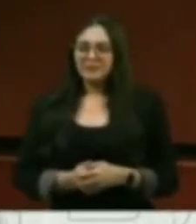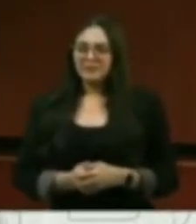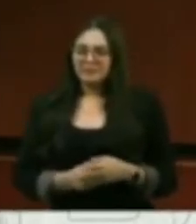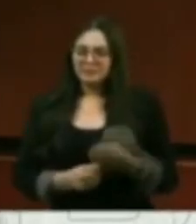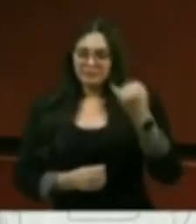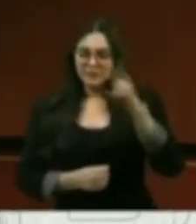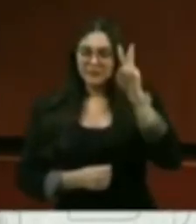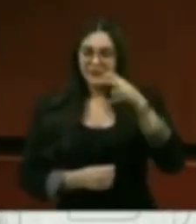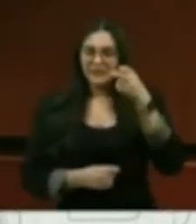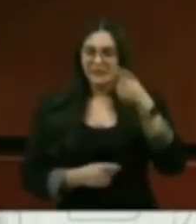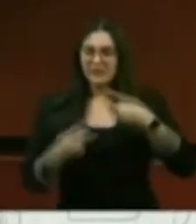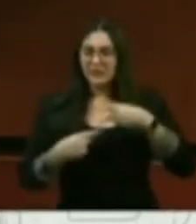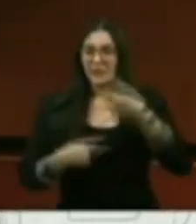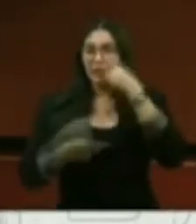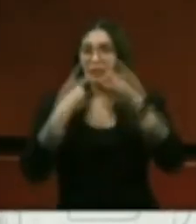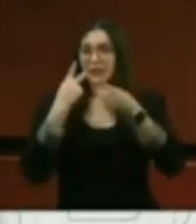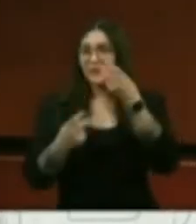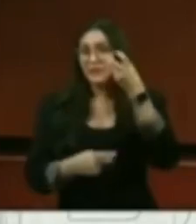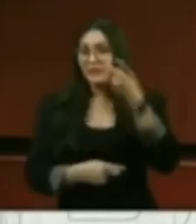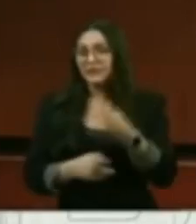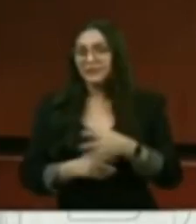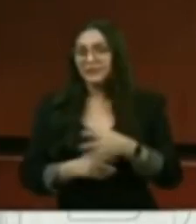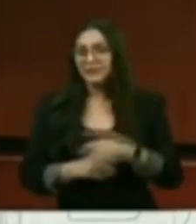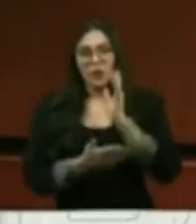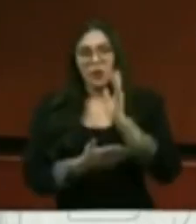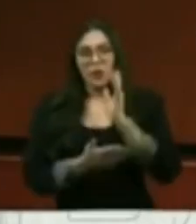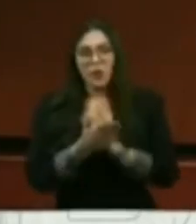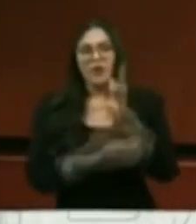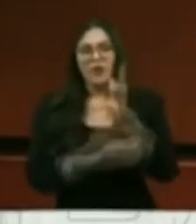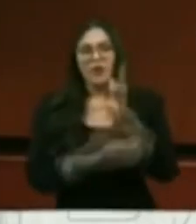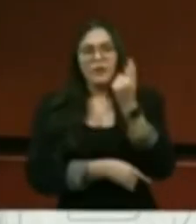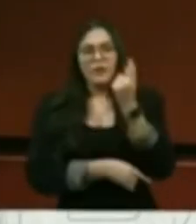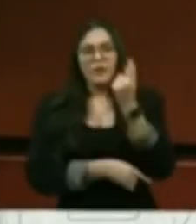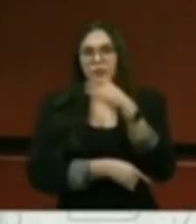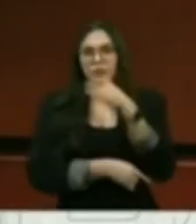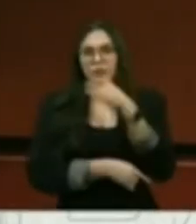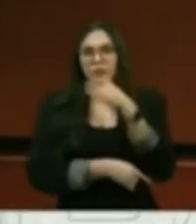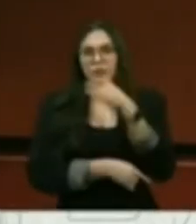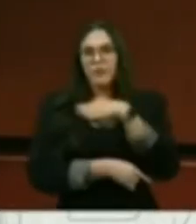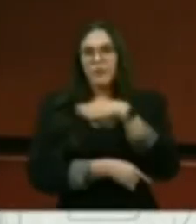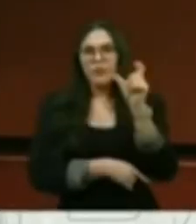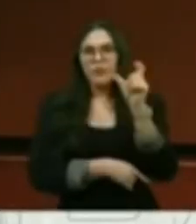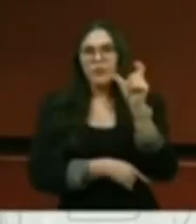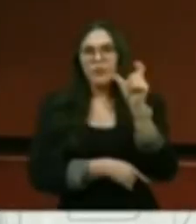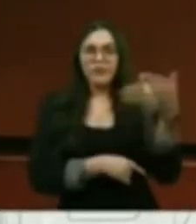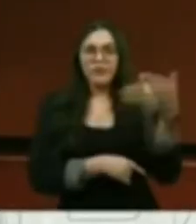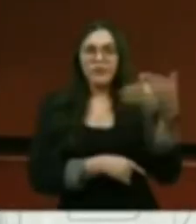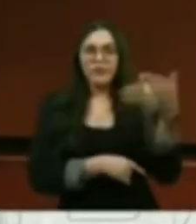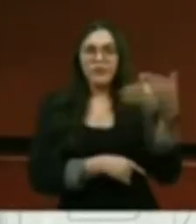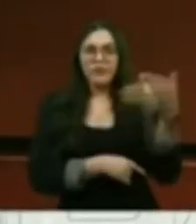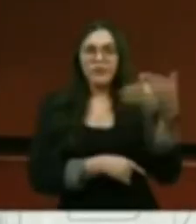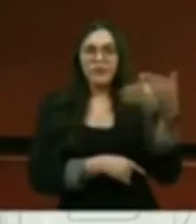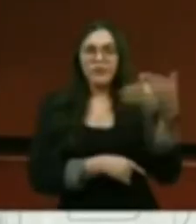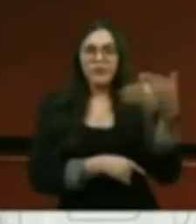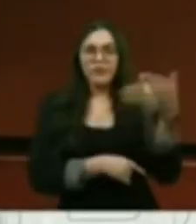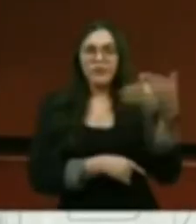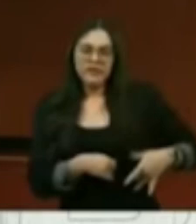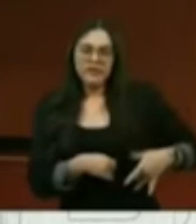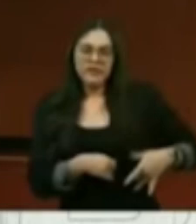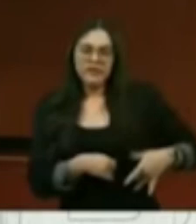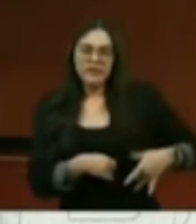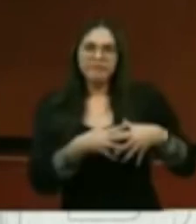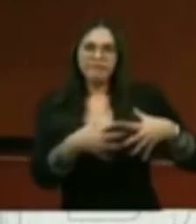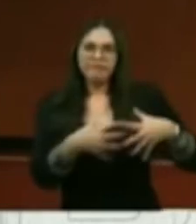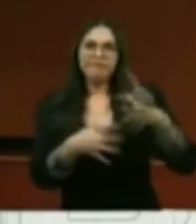oír. Lo único bueno de su desvergüenza es que mientras los oigo el hígado se me pone así, pero cuando vengo a